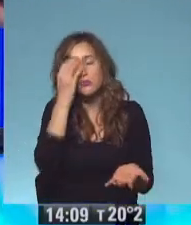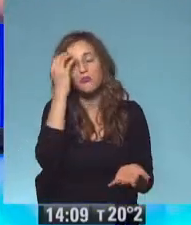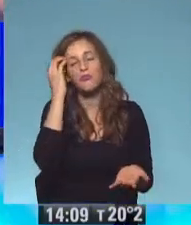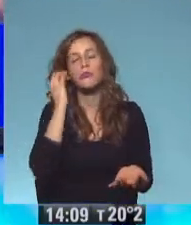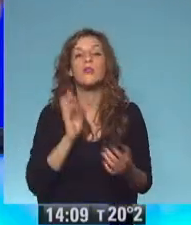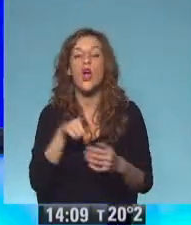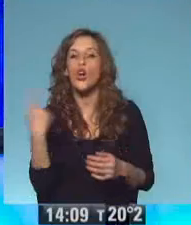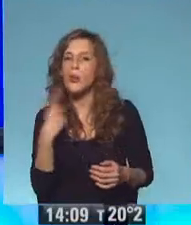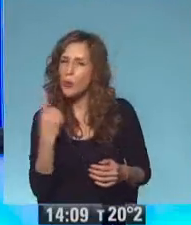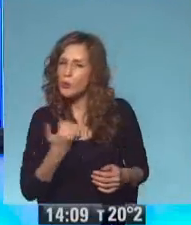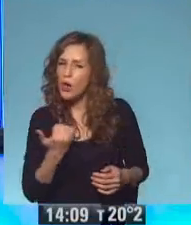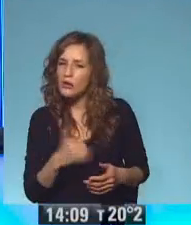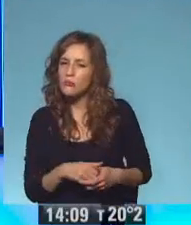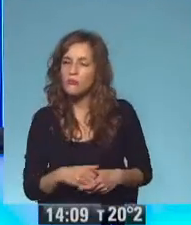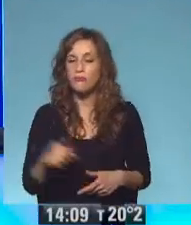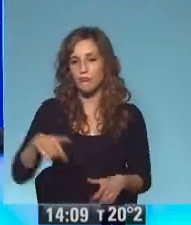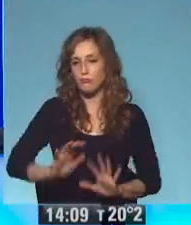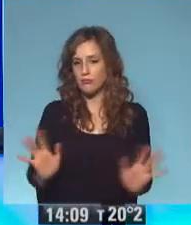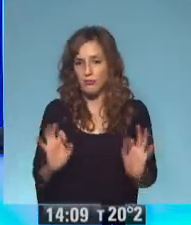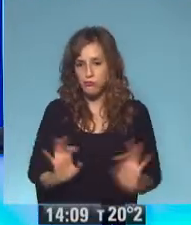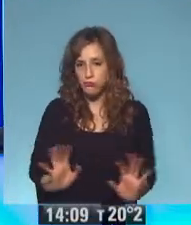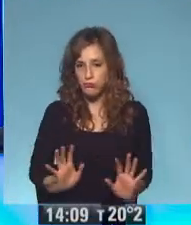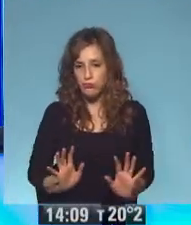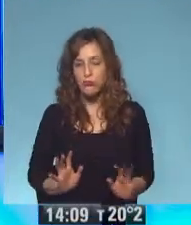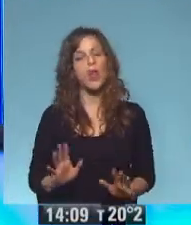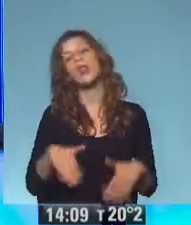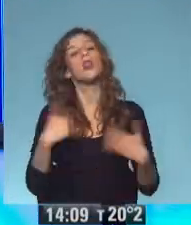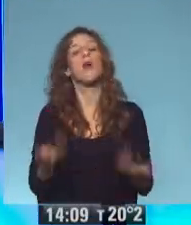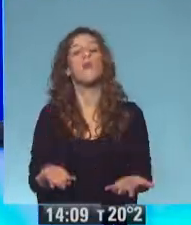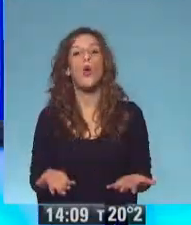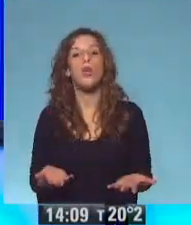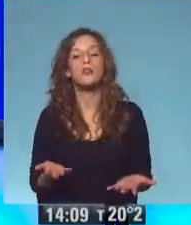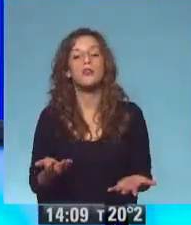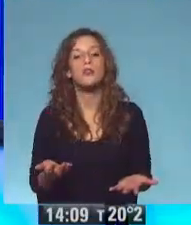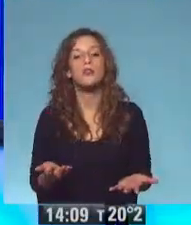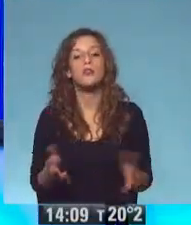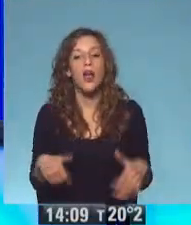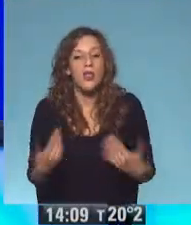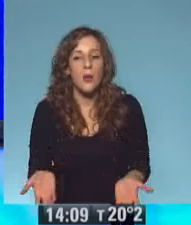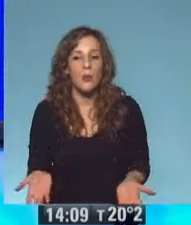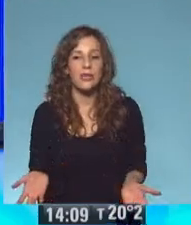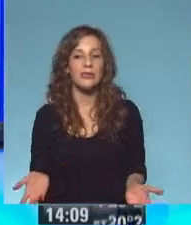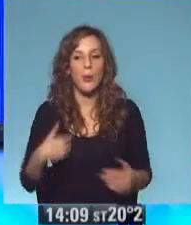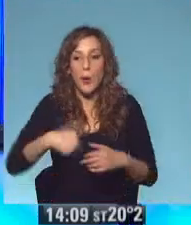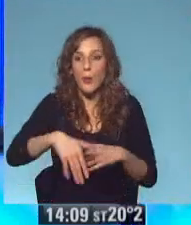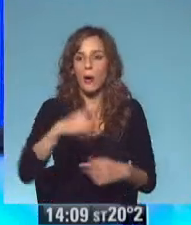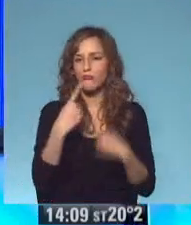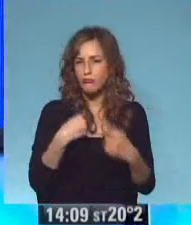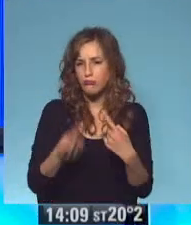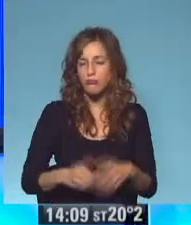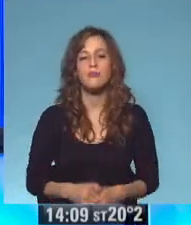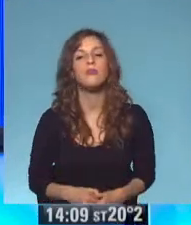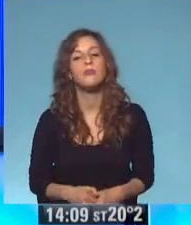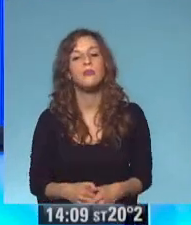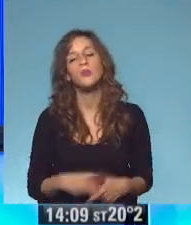otra pregunta? ¿No tenemos más por ahora? Después vamos a con todas las preguntas, porque, claro, yo pensé que nos dieron un montón y vamos a hacer varias. Bueno, sí. ¿Qué